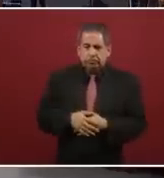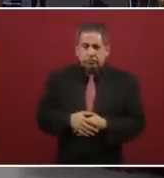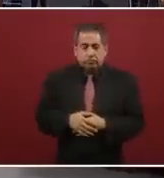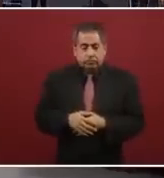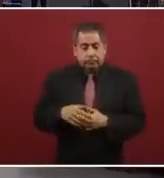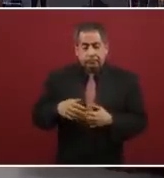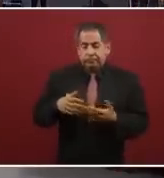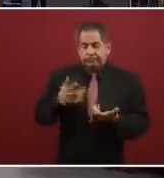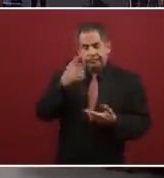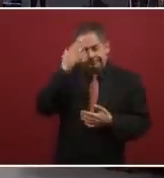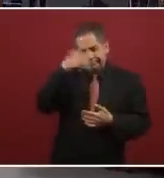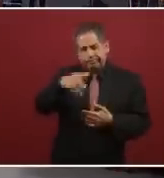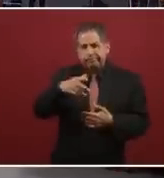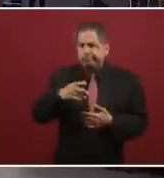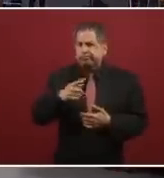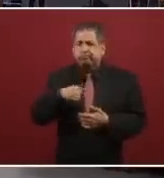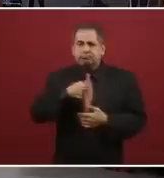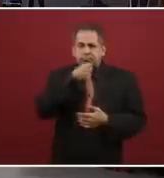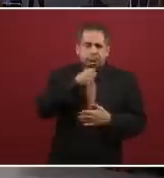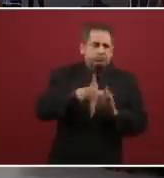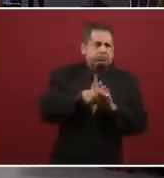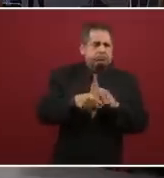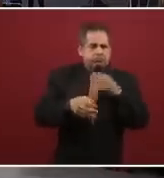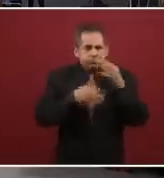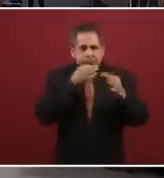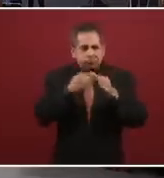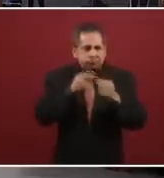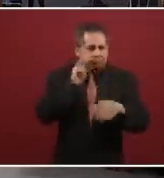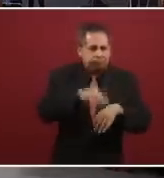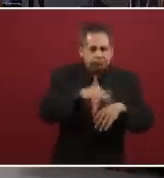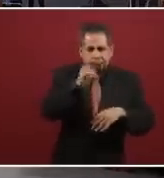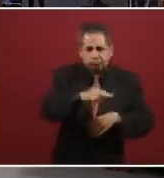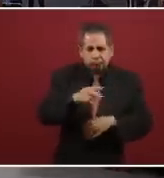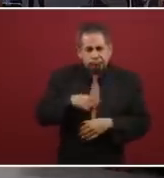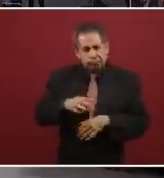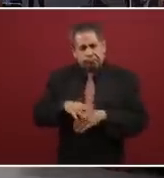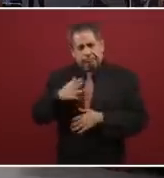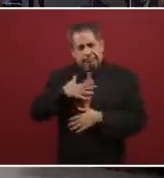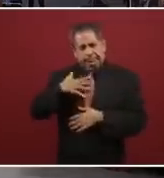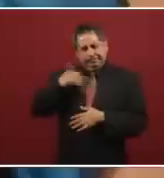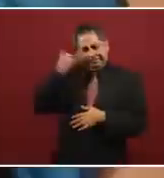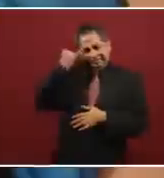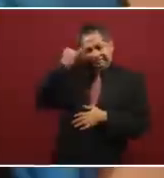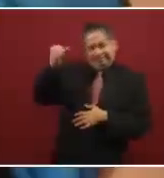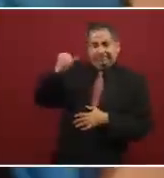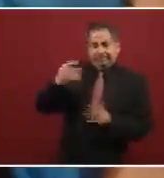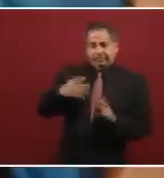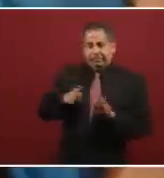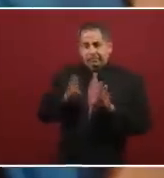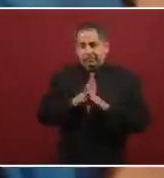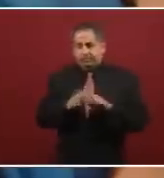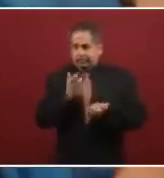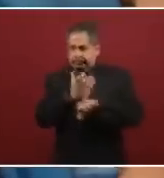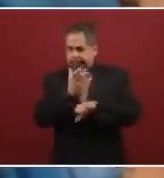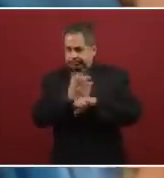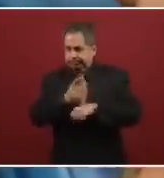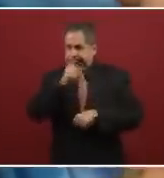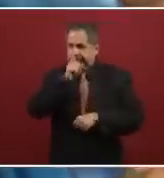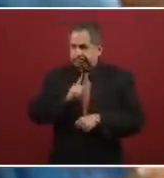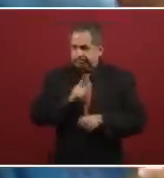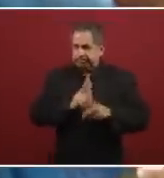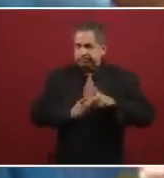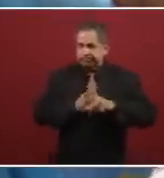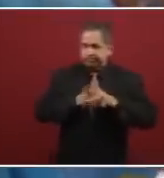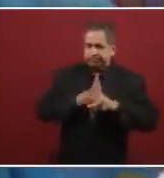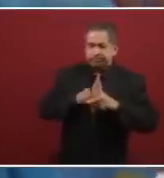tenemos la verdad absoluta, pero sí un trozo de la realidad, y mi hipótesis periodística es que Estados Unidos miente con las cifras que